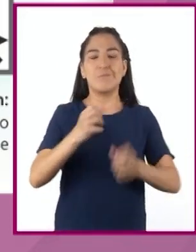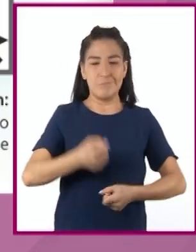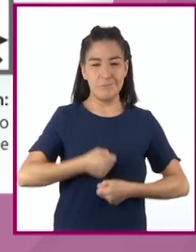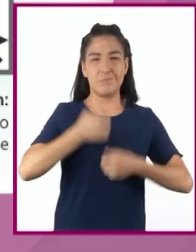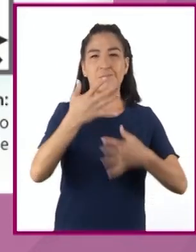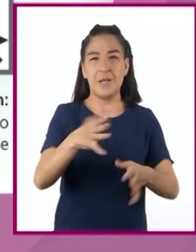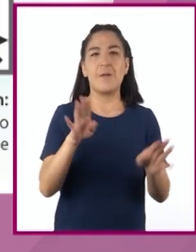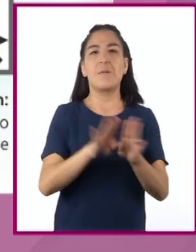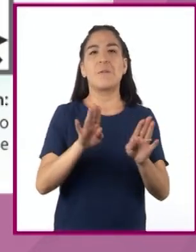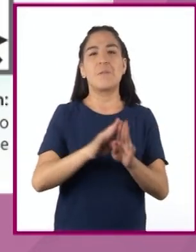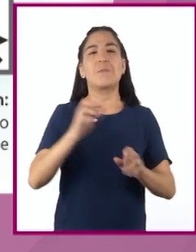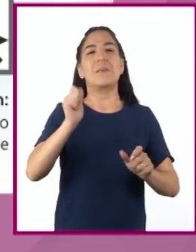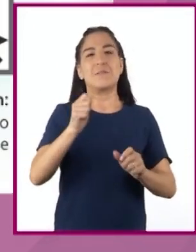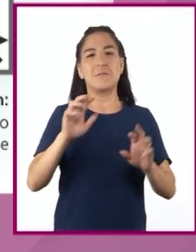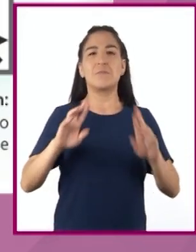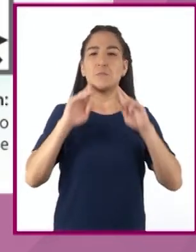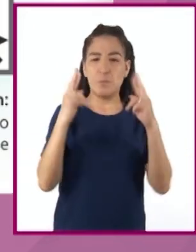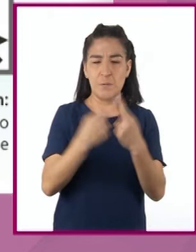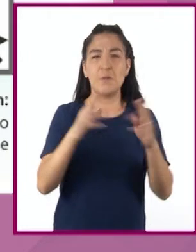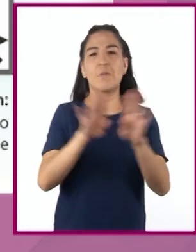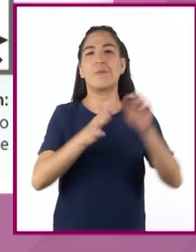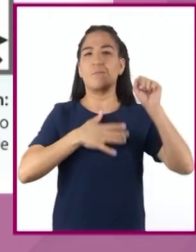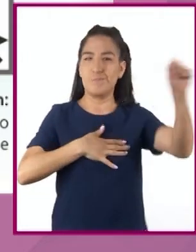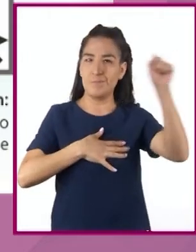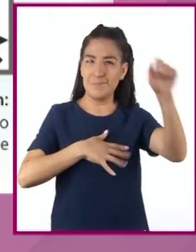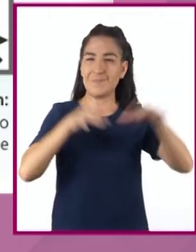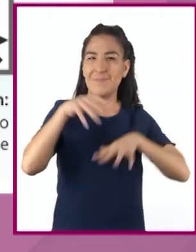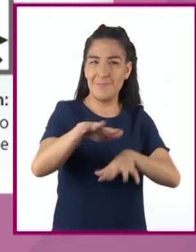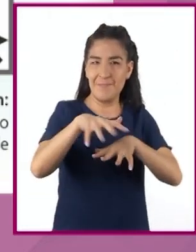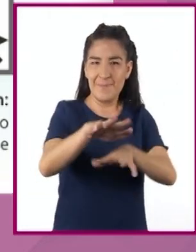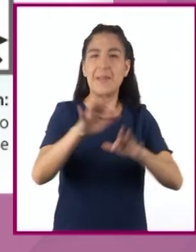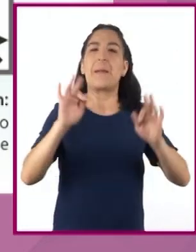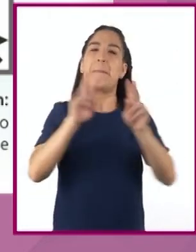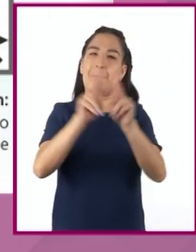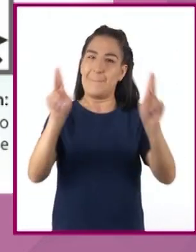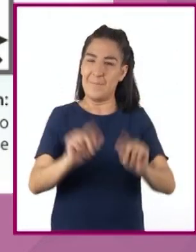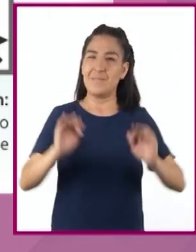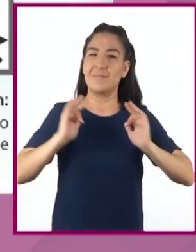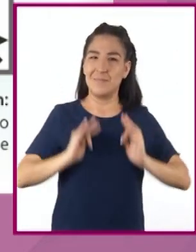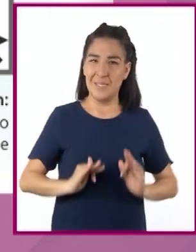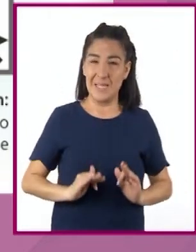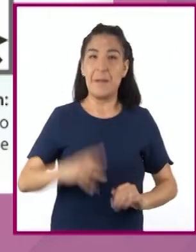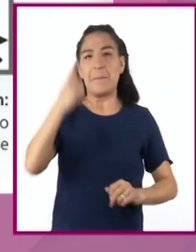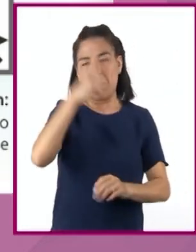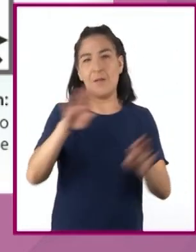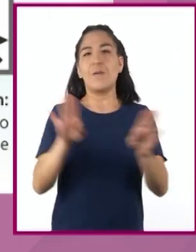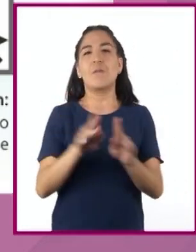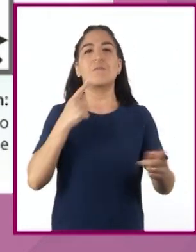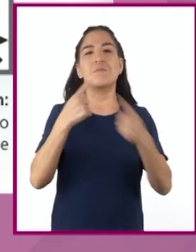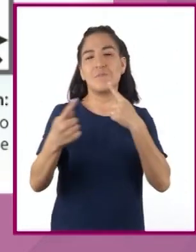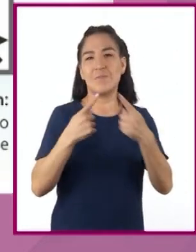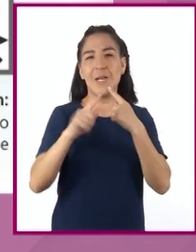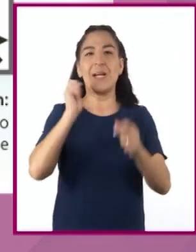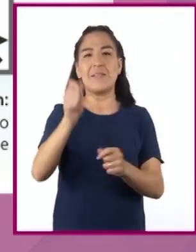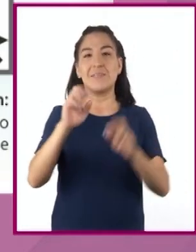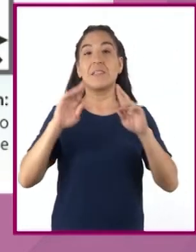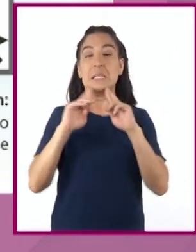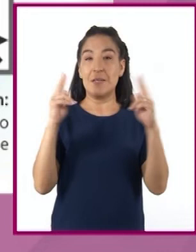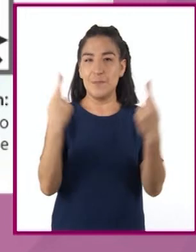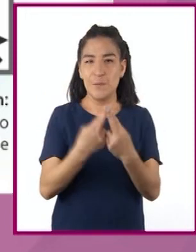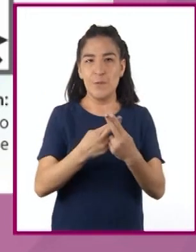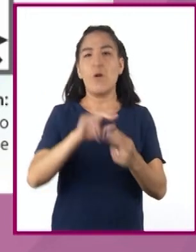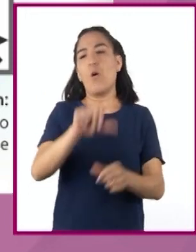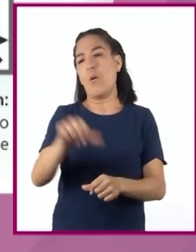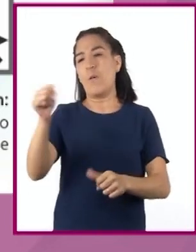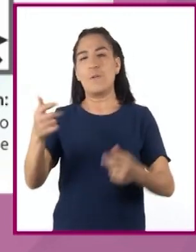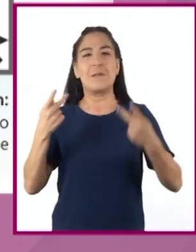y reunirnos pacíficamente. Por ello, la libertad para asociarse hace referencia a reunirse con